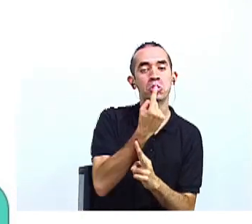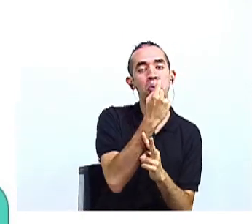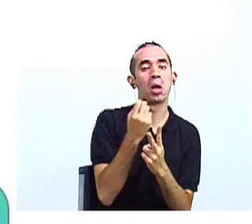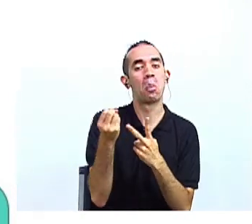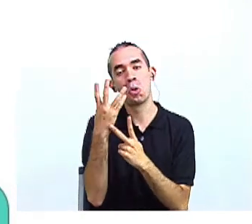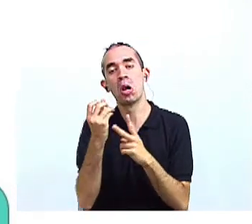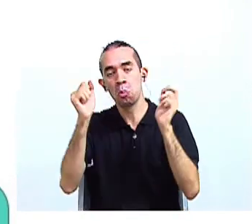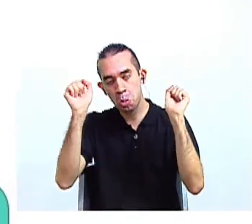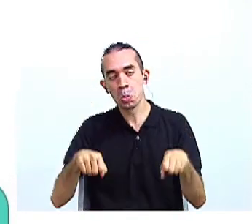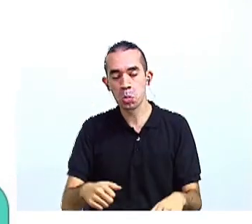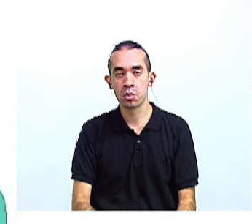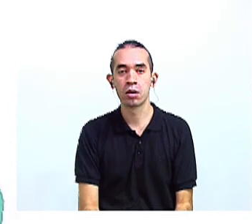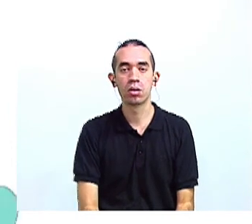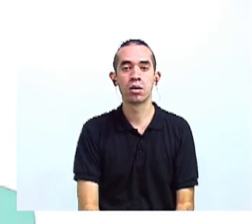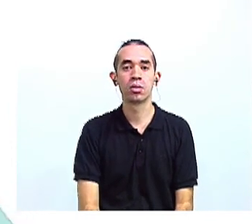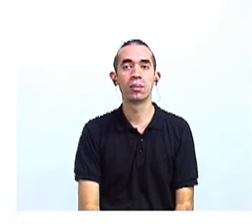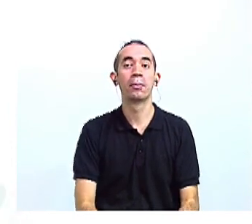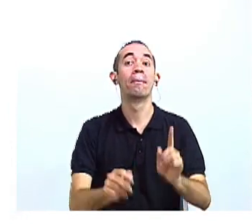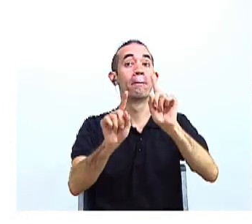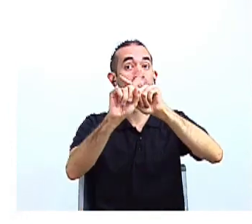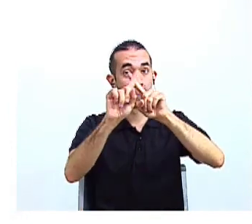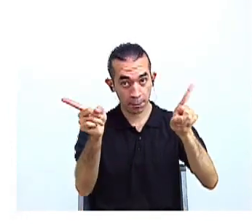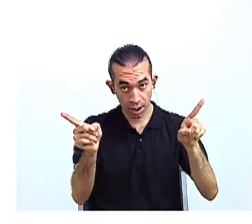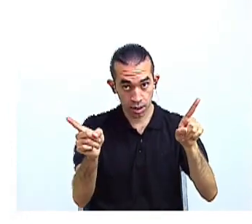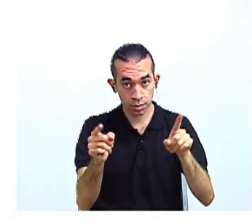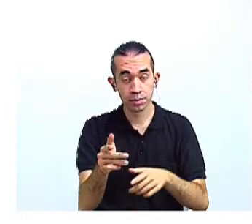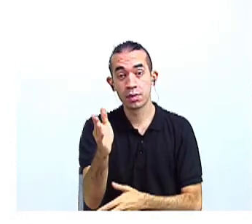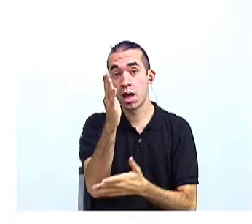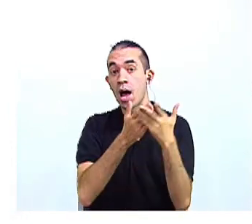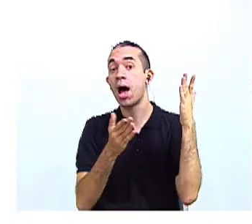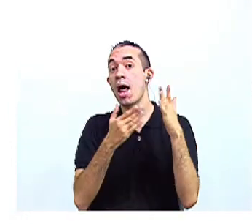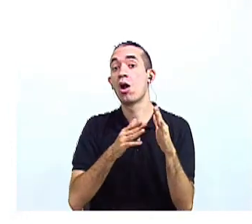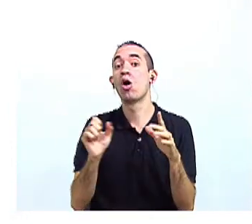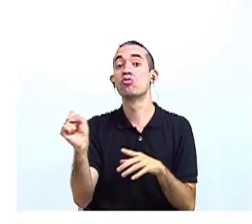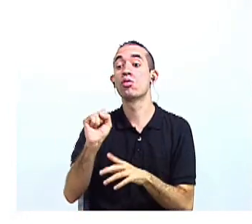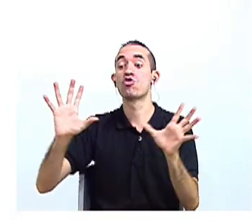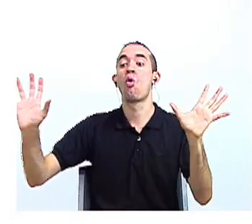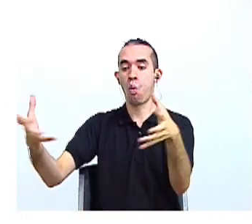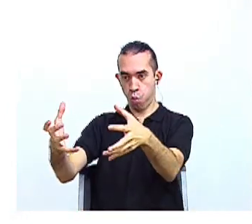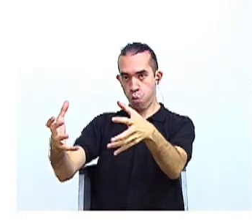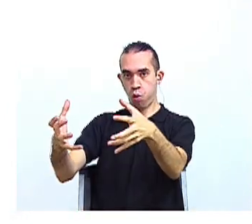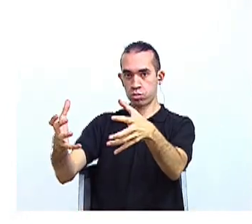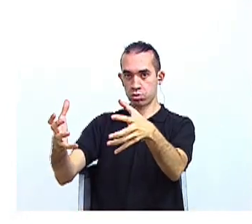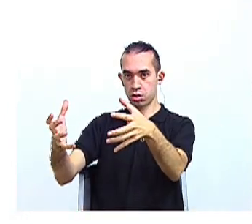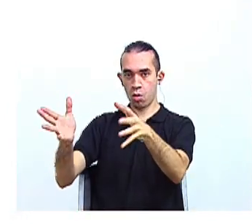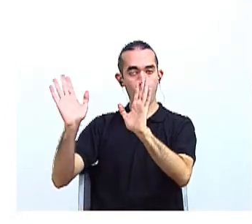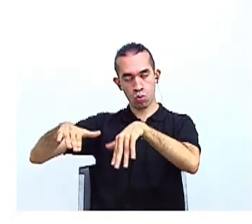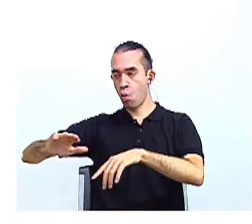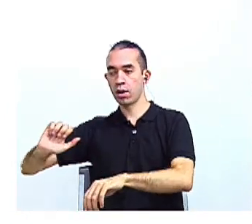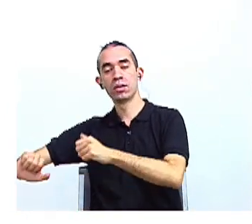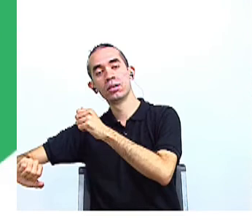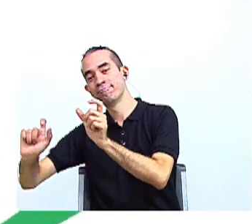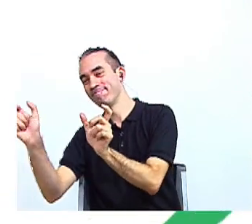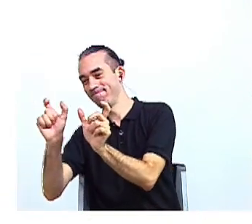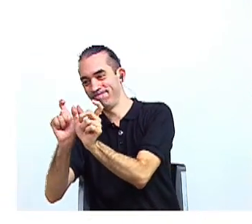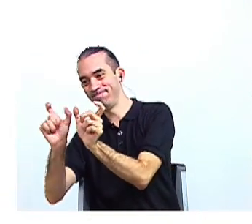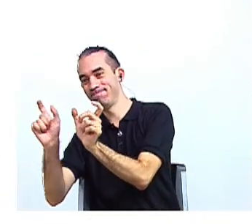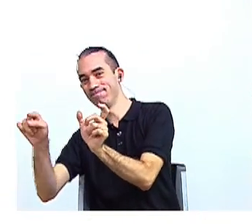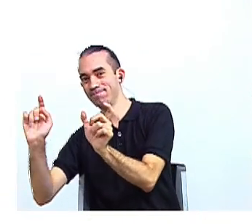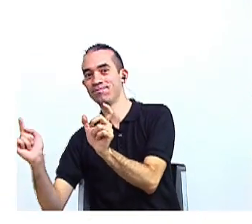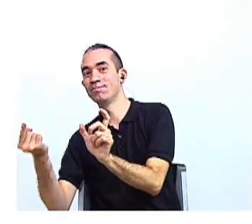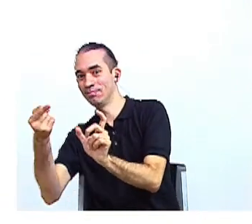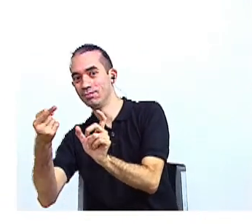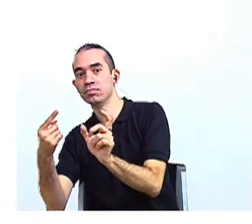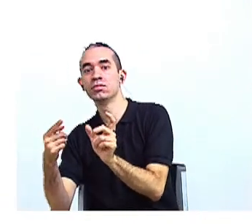plural. Sin embargo, cuando tengamos un sujeto colectivo sin determinante, en ese caso en